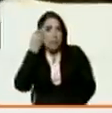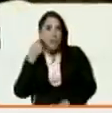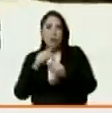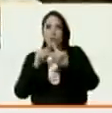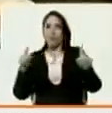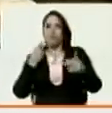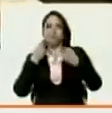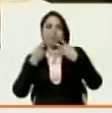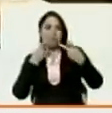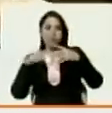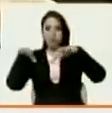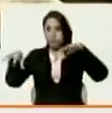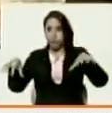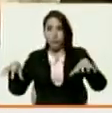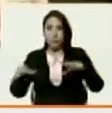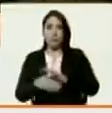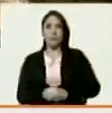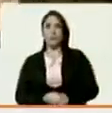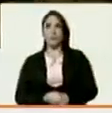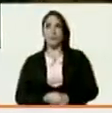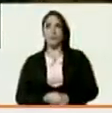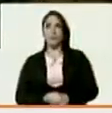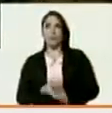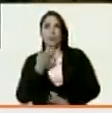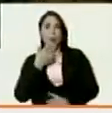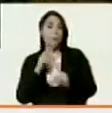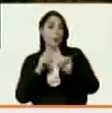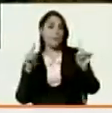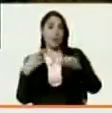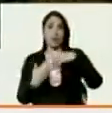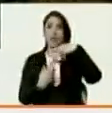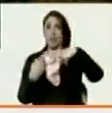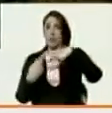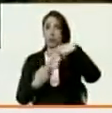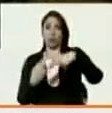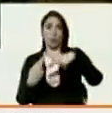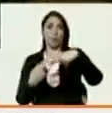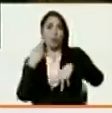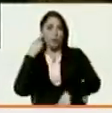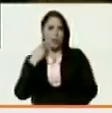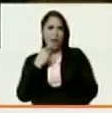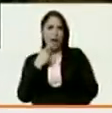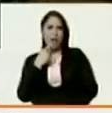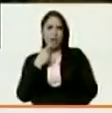caso se enfrentaron sectores que son adversos a la revolución bolivariana.